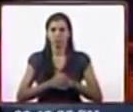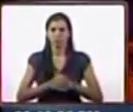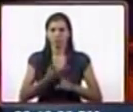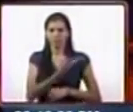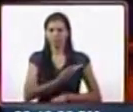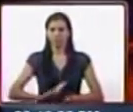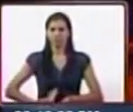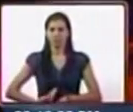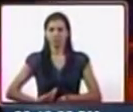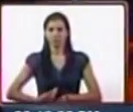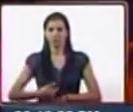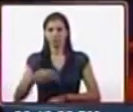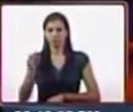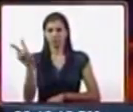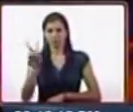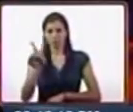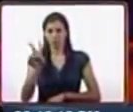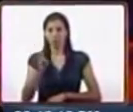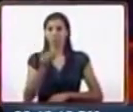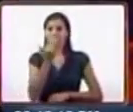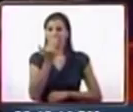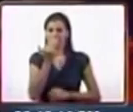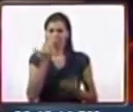la República Bolivariana de Venezuela.